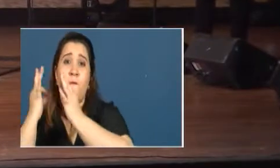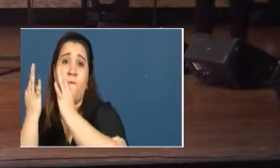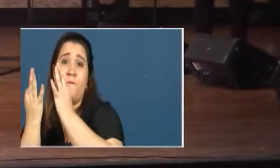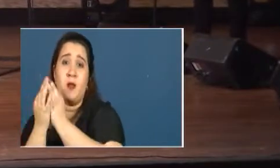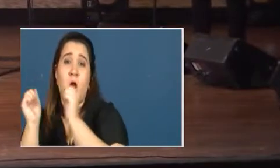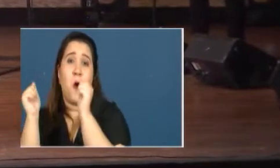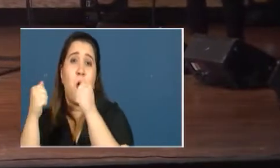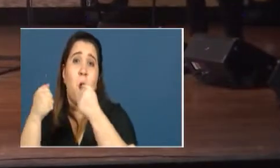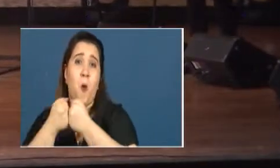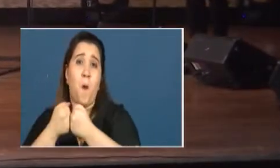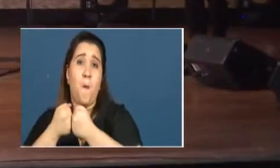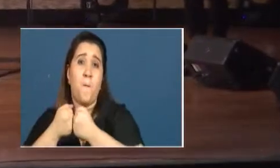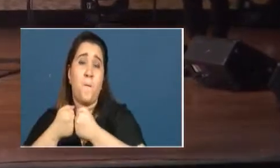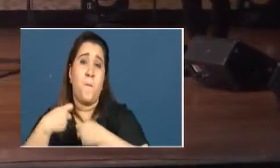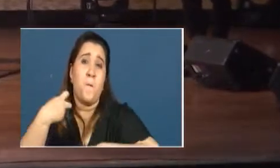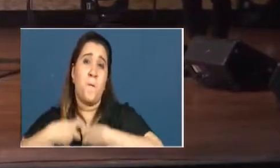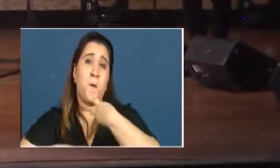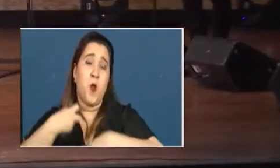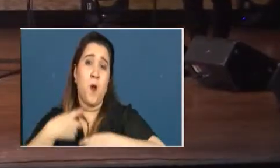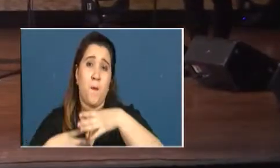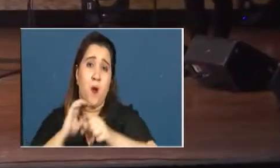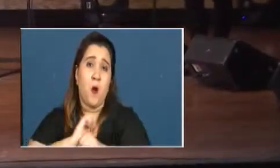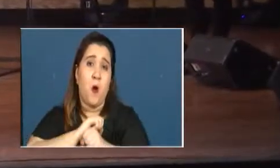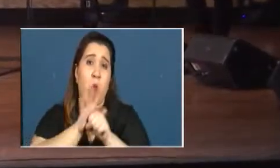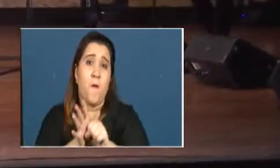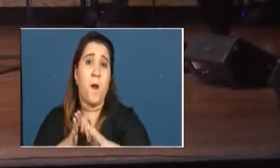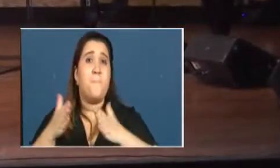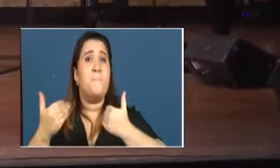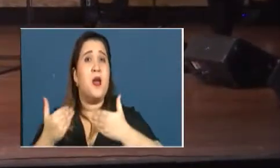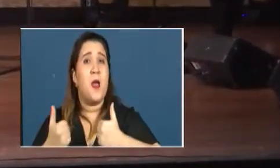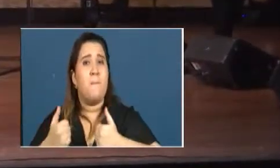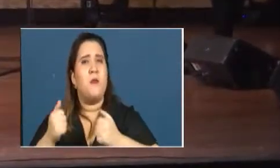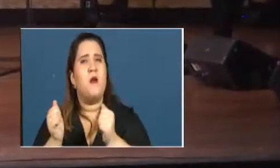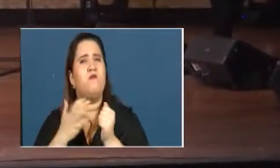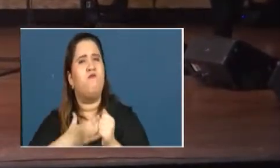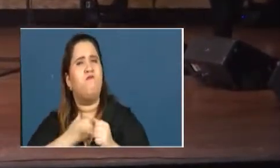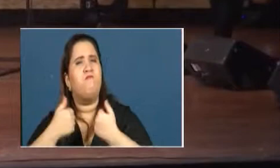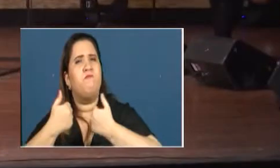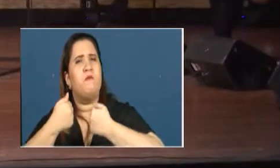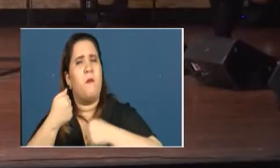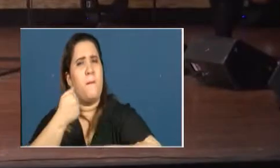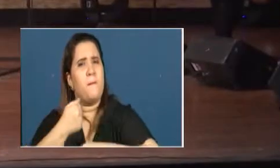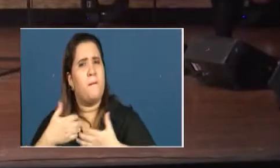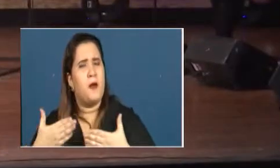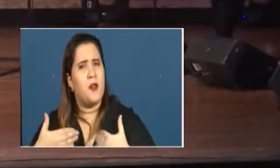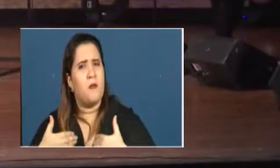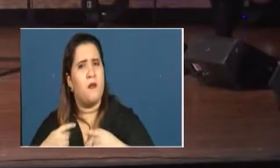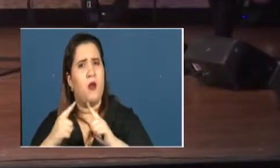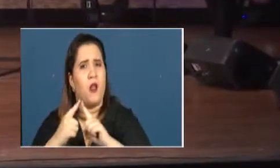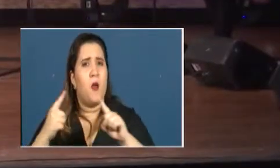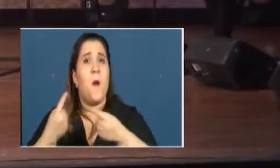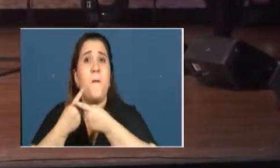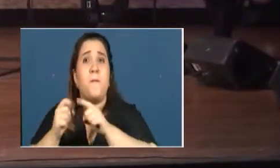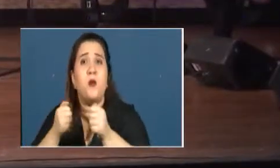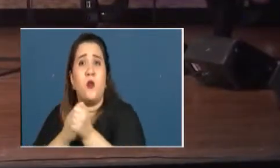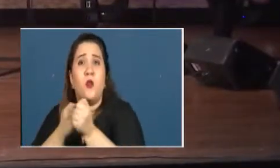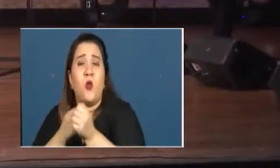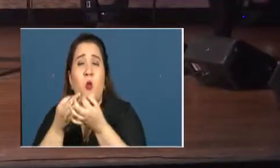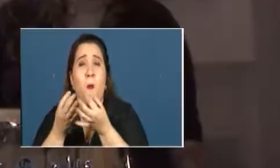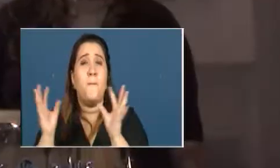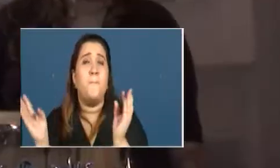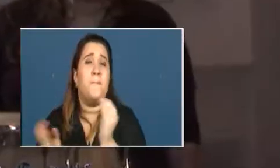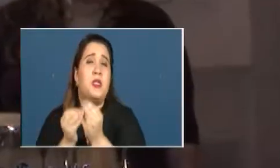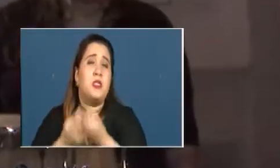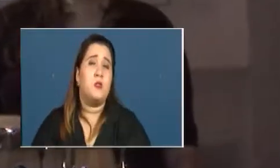el COVID-19. Panamá es de Panamá y nos estamos ayudando, pero ayudémonos en lo más